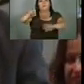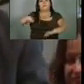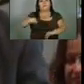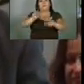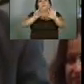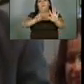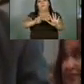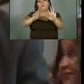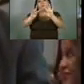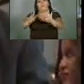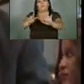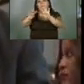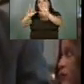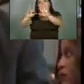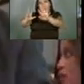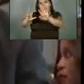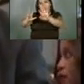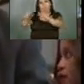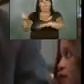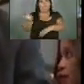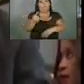778.